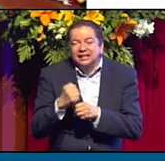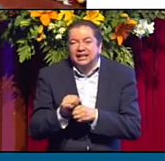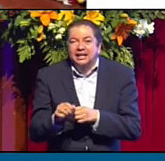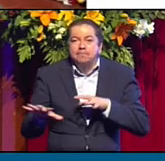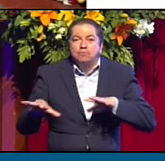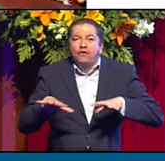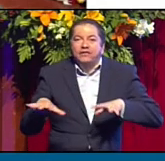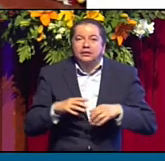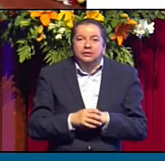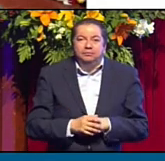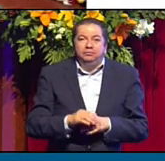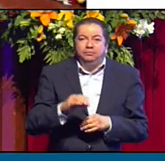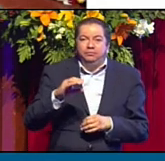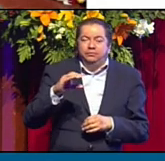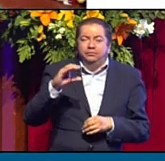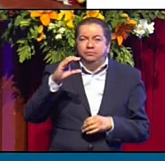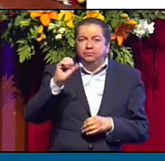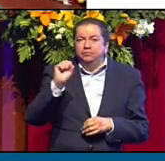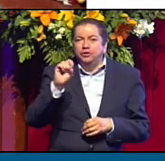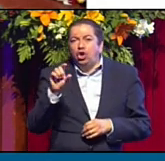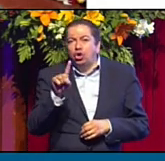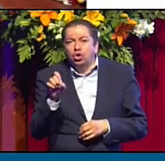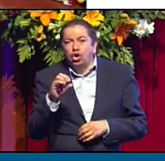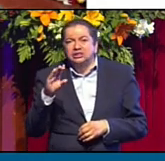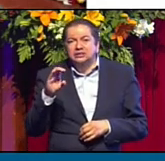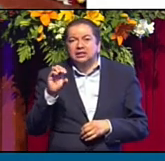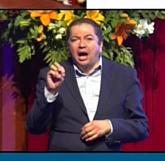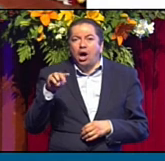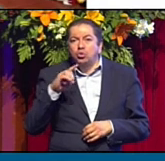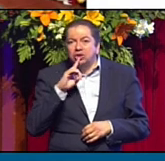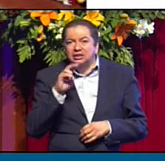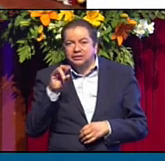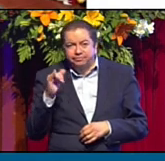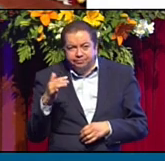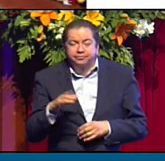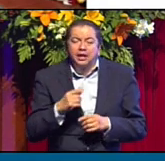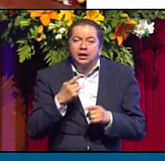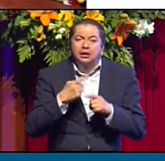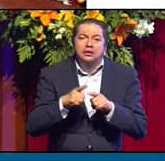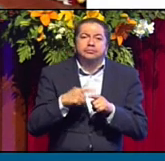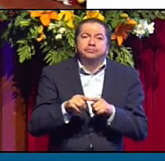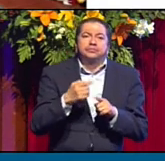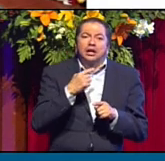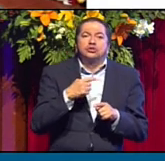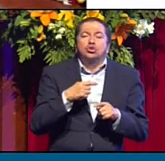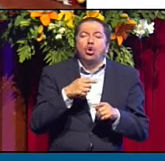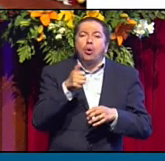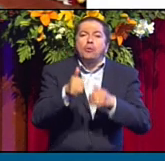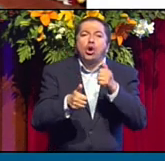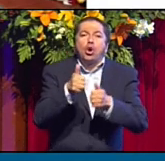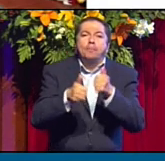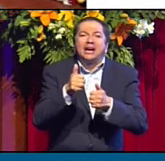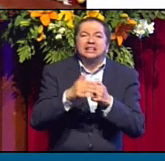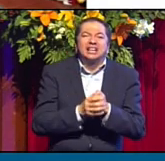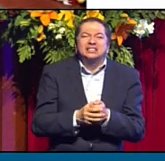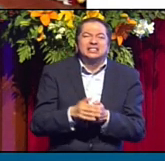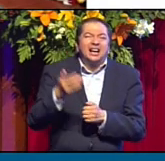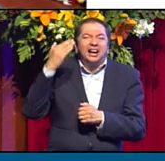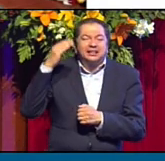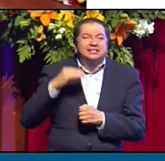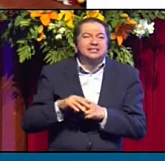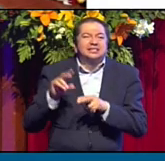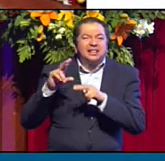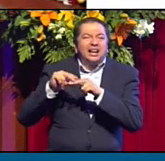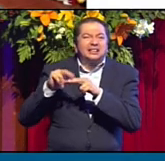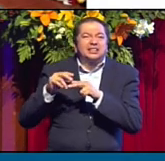movimiento, cross country en la escuela de Agoberto Campos del Molle, una competencia legendaria que